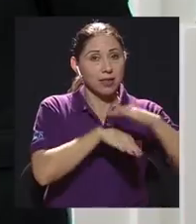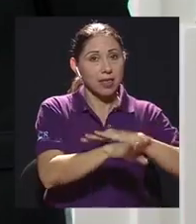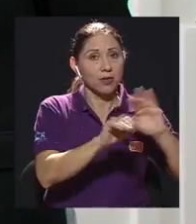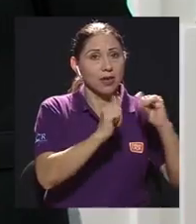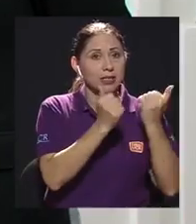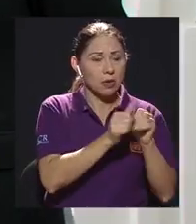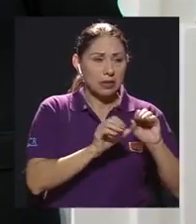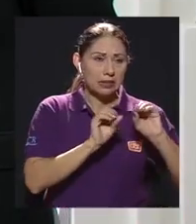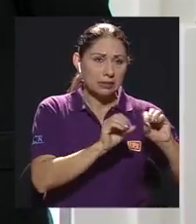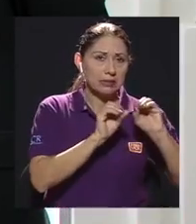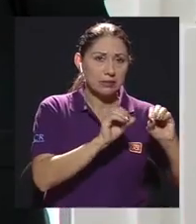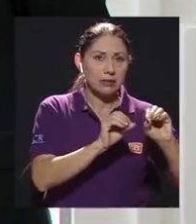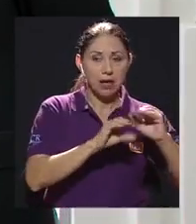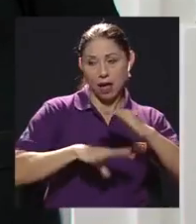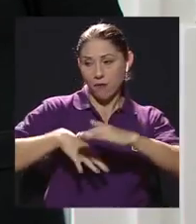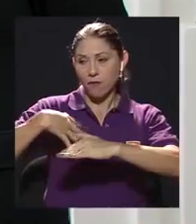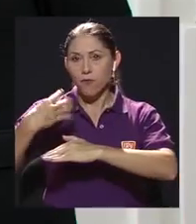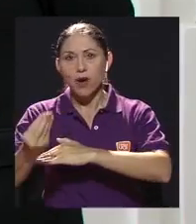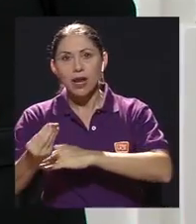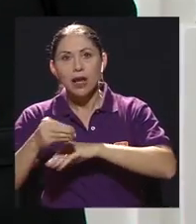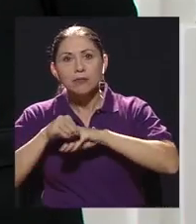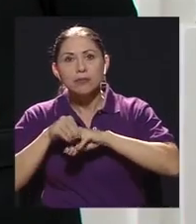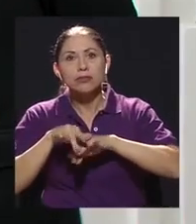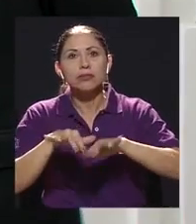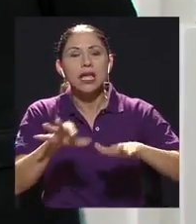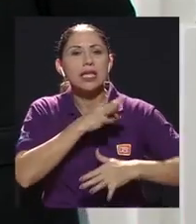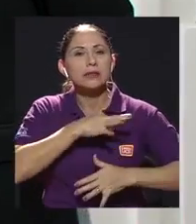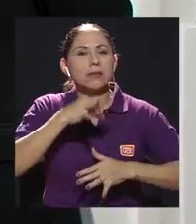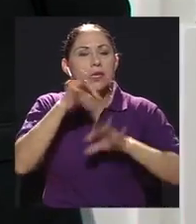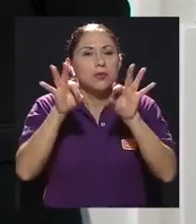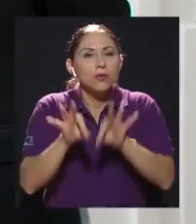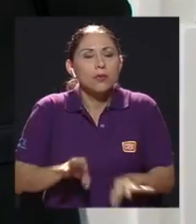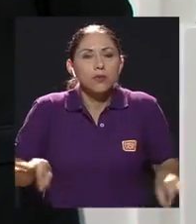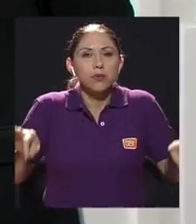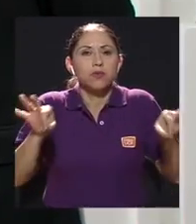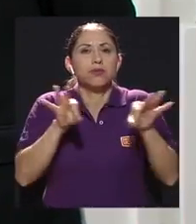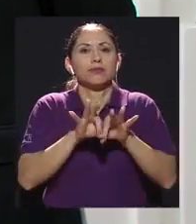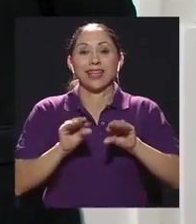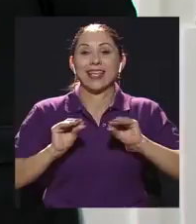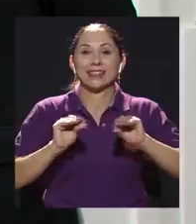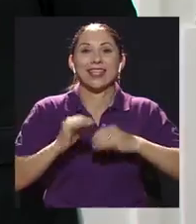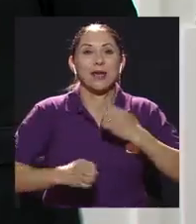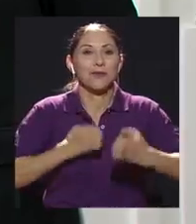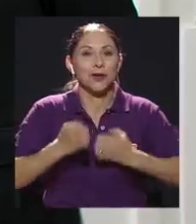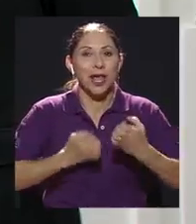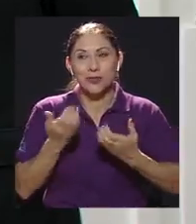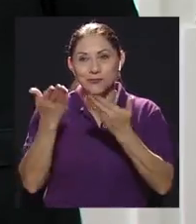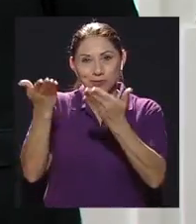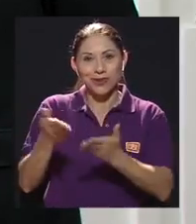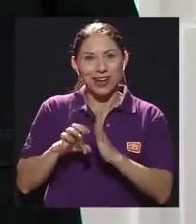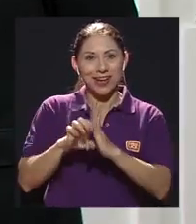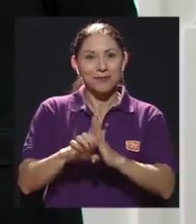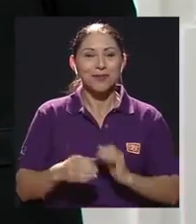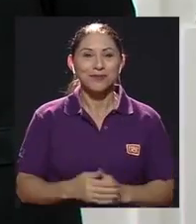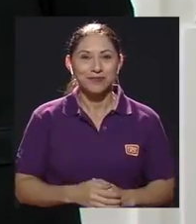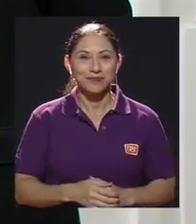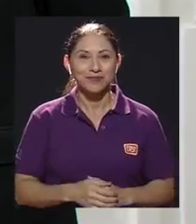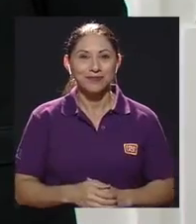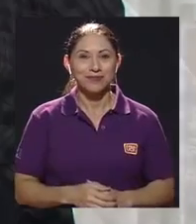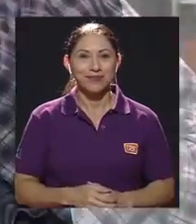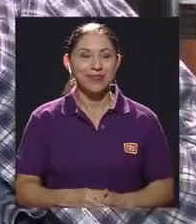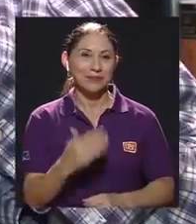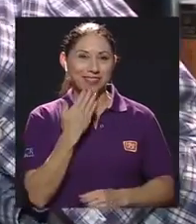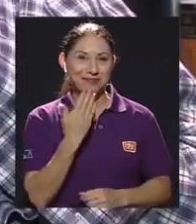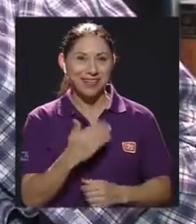ese espíritu vital que es el que enseña emocionando, y aquí tenemos un gran ejemplo. Muchísimas